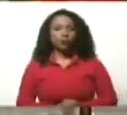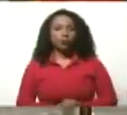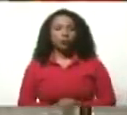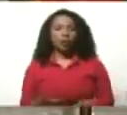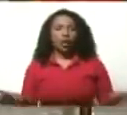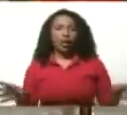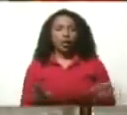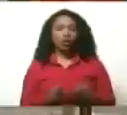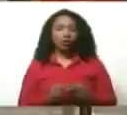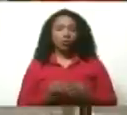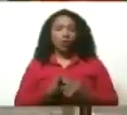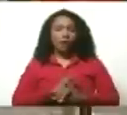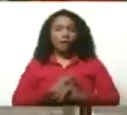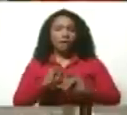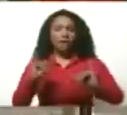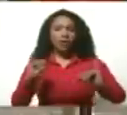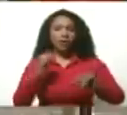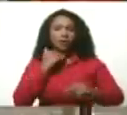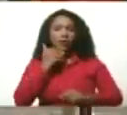Conclusión, ya para terminar,